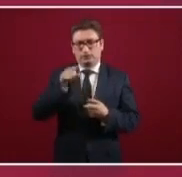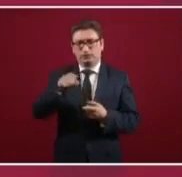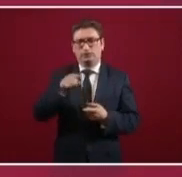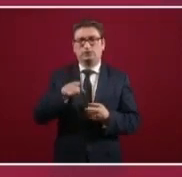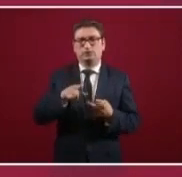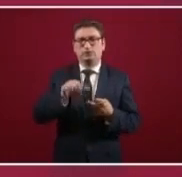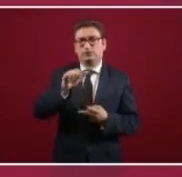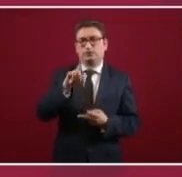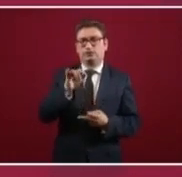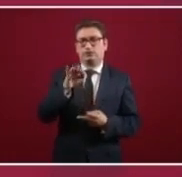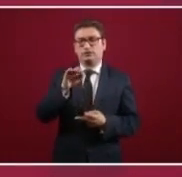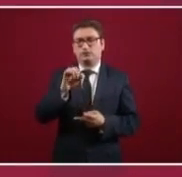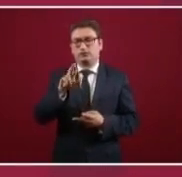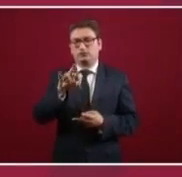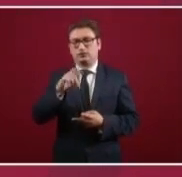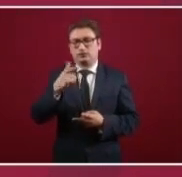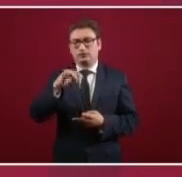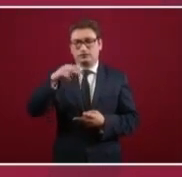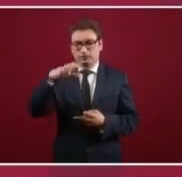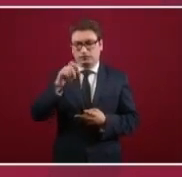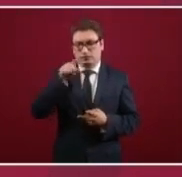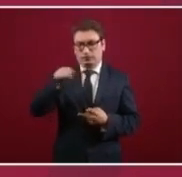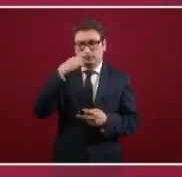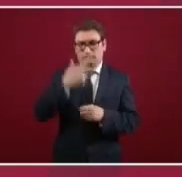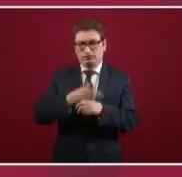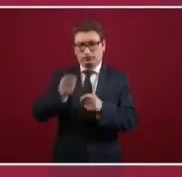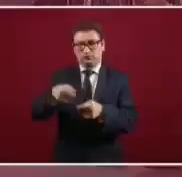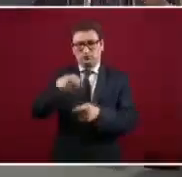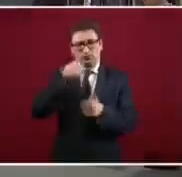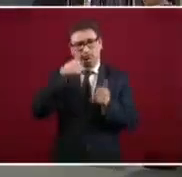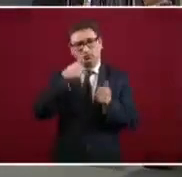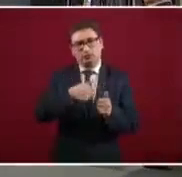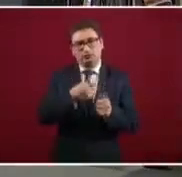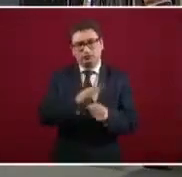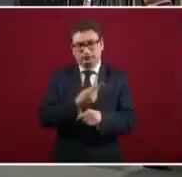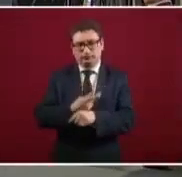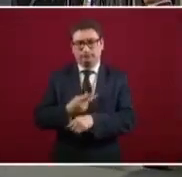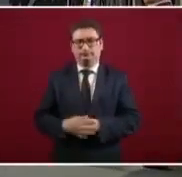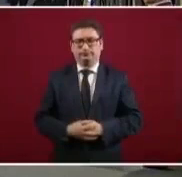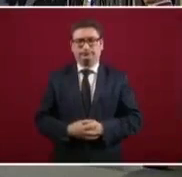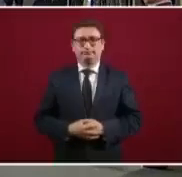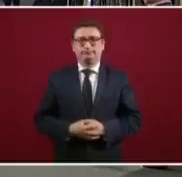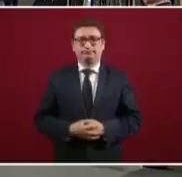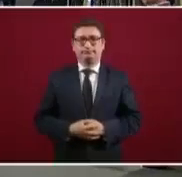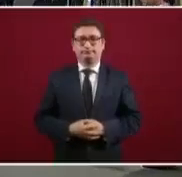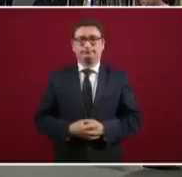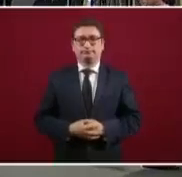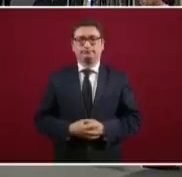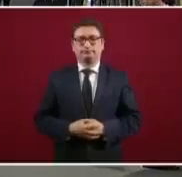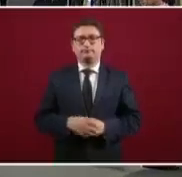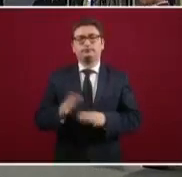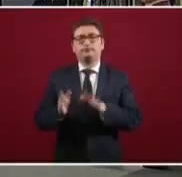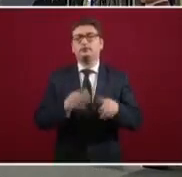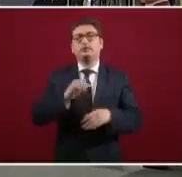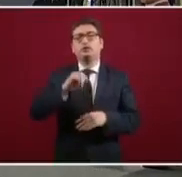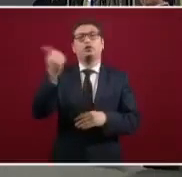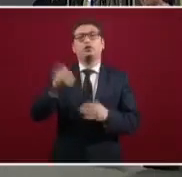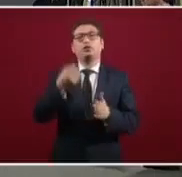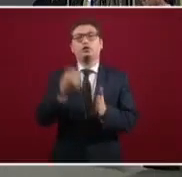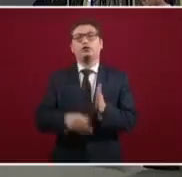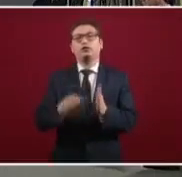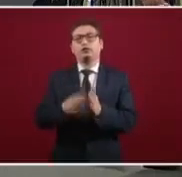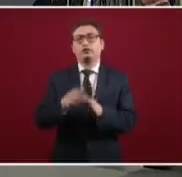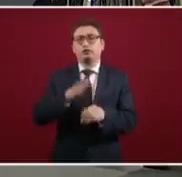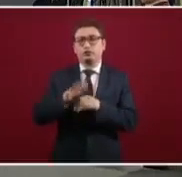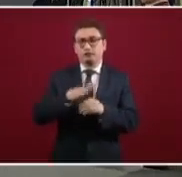y adelfo regino para atender este asunto y lo que lo otro que falta es